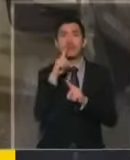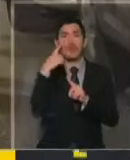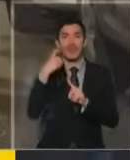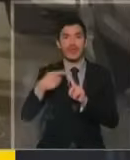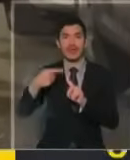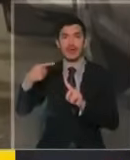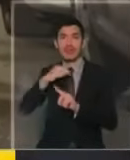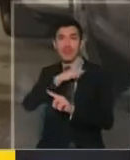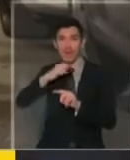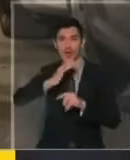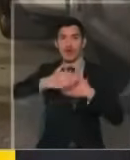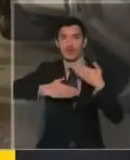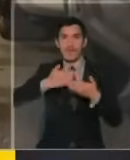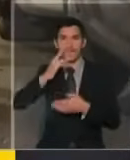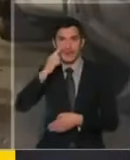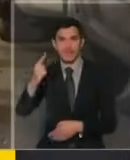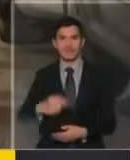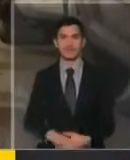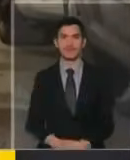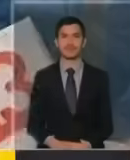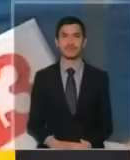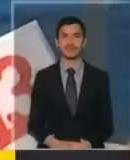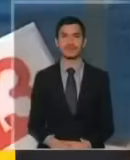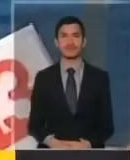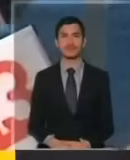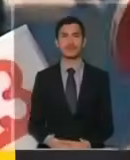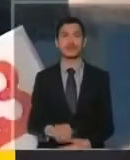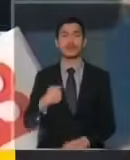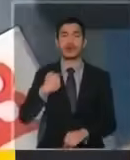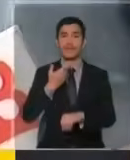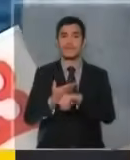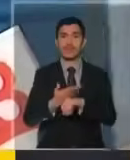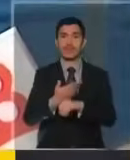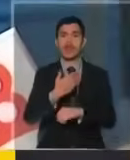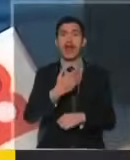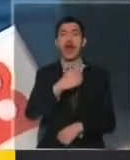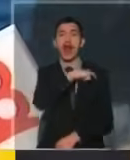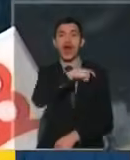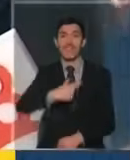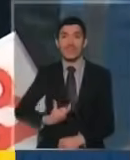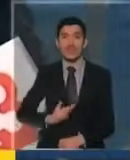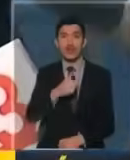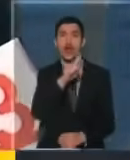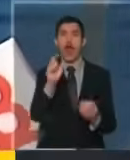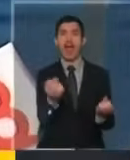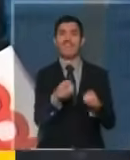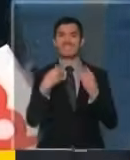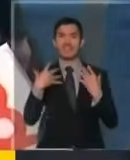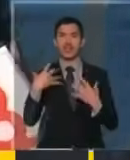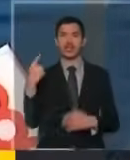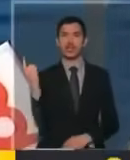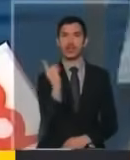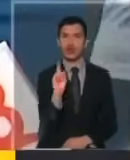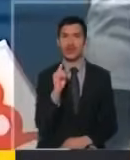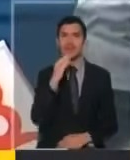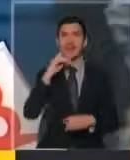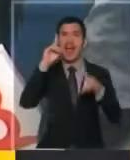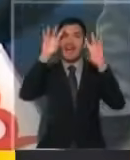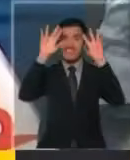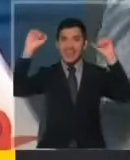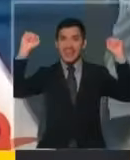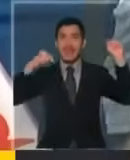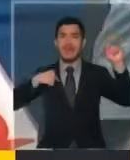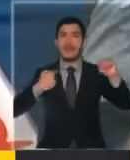seguimos comentando. Pasemos a escuchar. Y yo le pido al gobierno que no nos abandone y que a la fiscalía